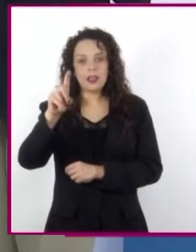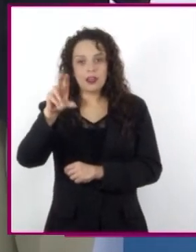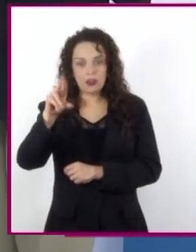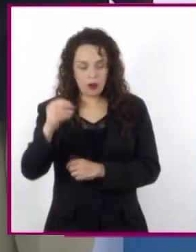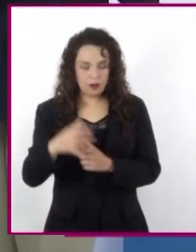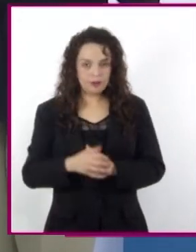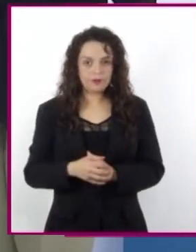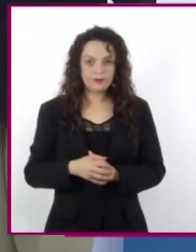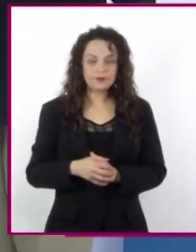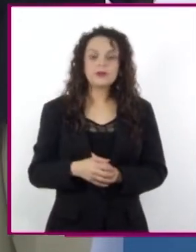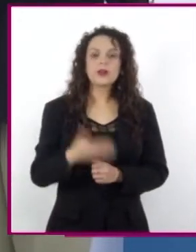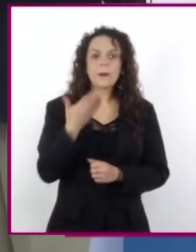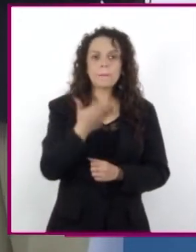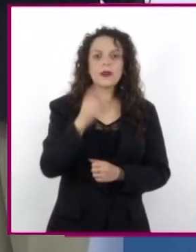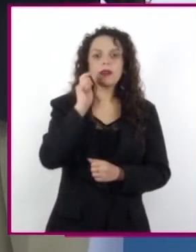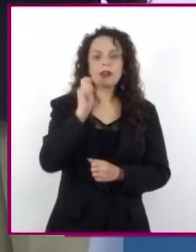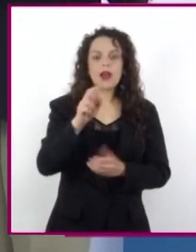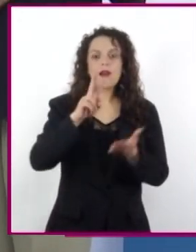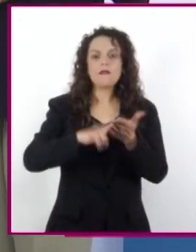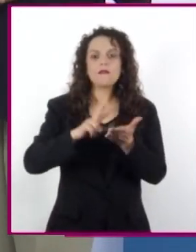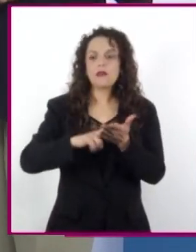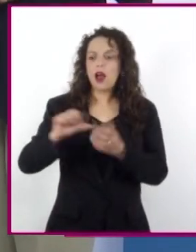de la altura y la base.